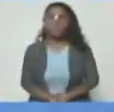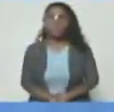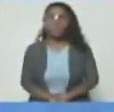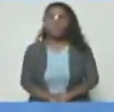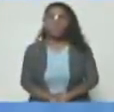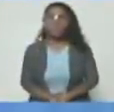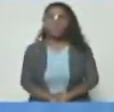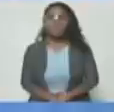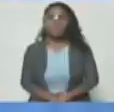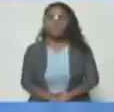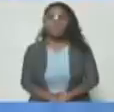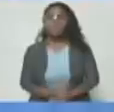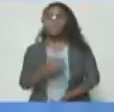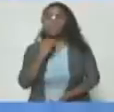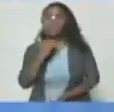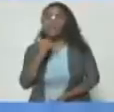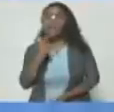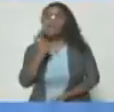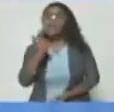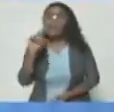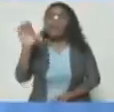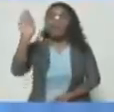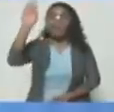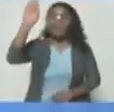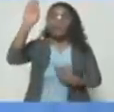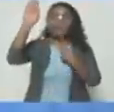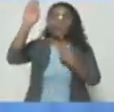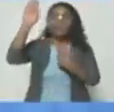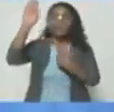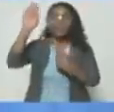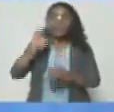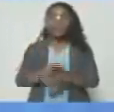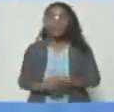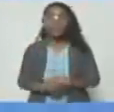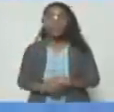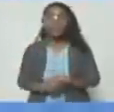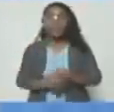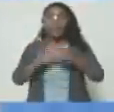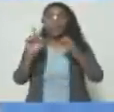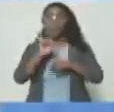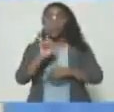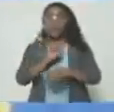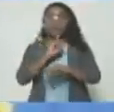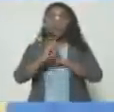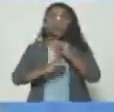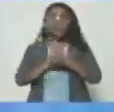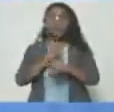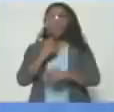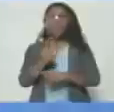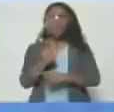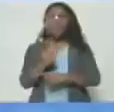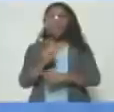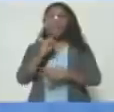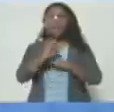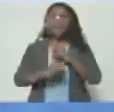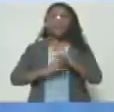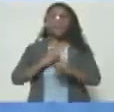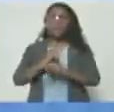Alguien que tomó la palabra previamente hablaba no de independencia, sino de interdependencia. Yo